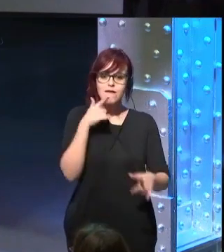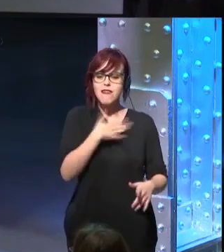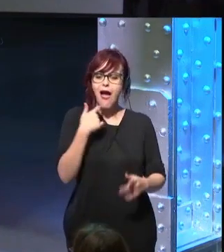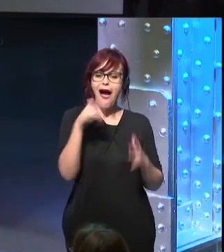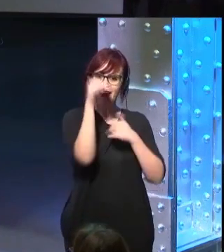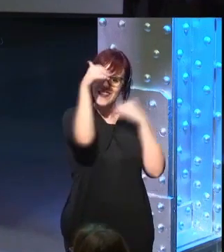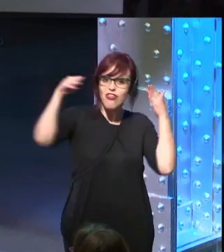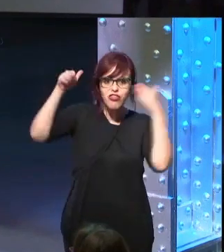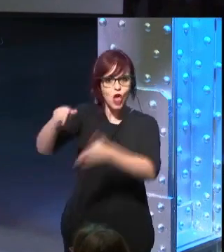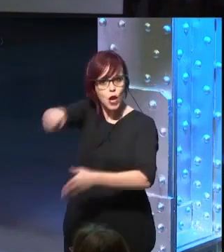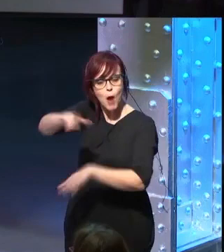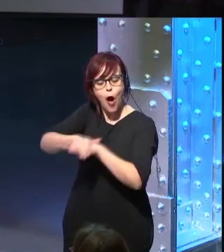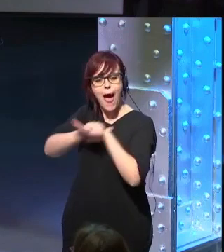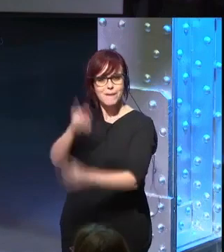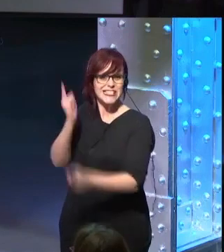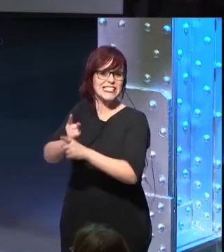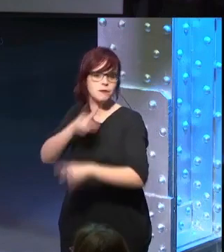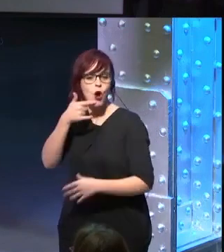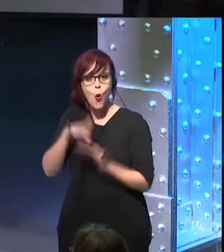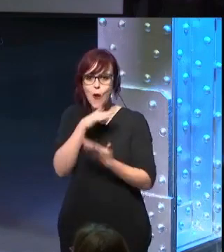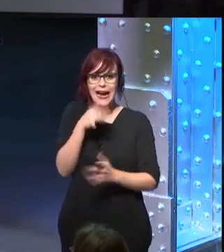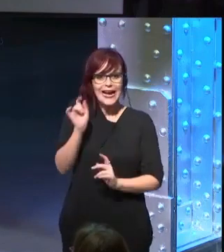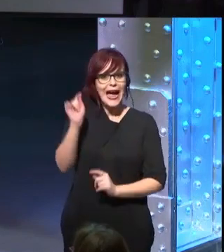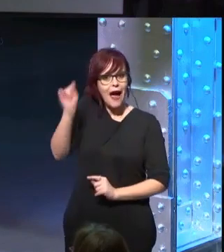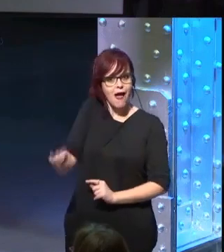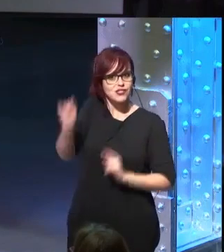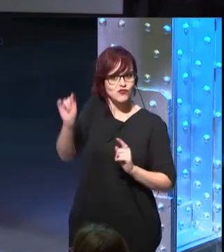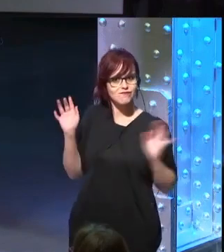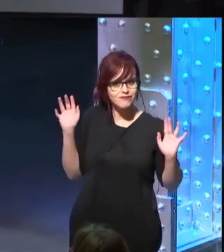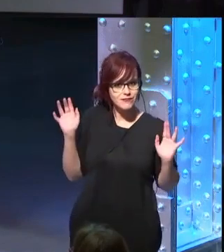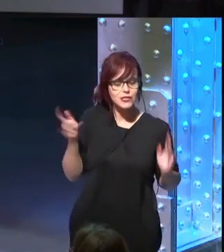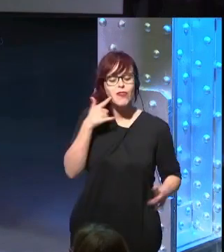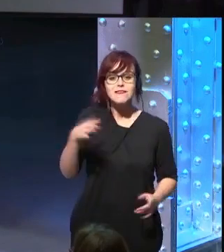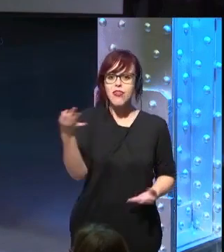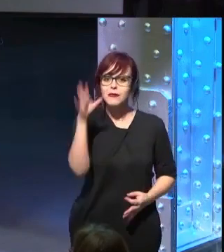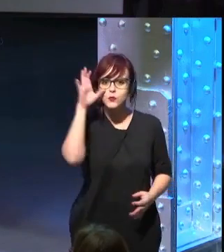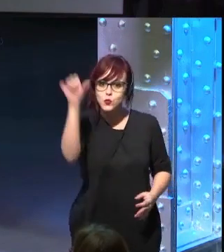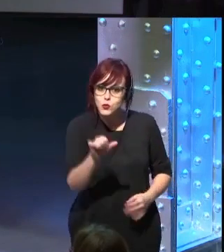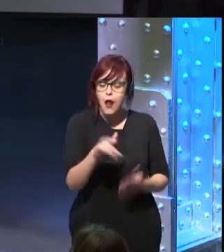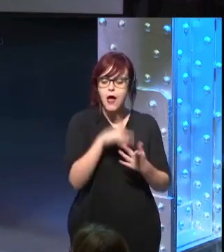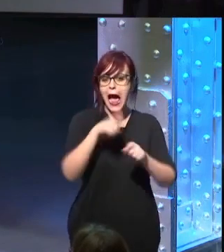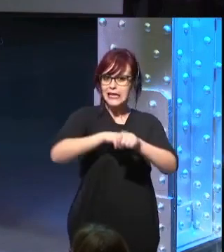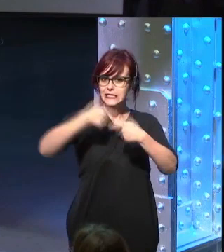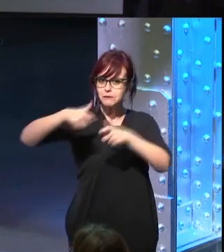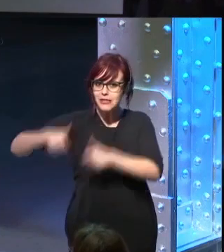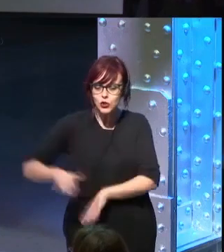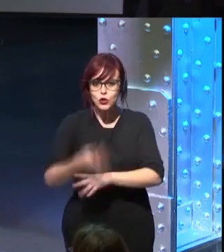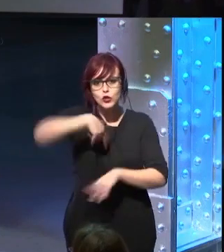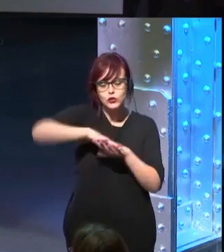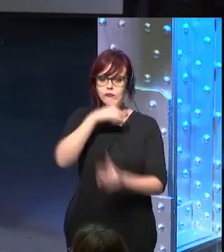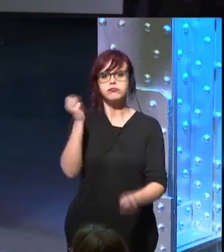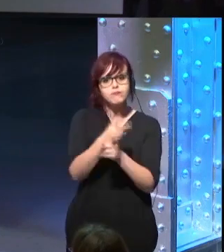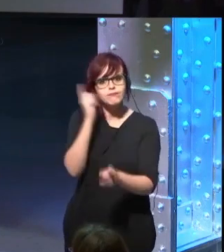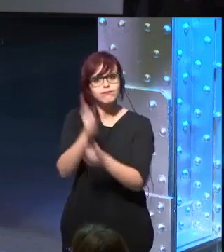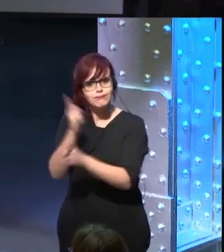intentando llamar la atención sobre este hecho con este gesto tan simple. Entonces tenemos que escuchar algunos de los aspectos a los que nos